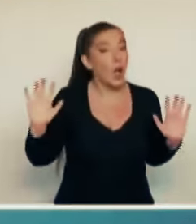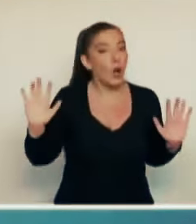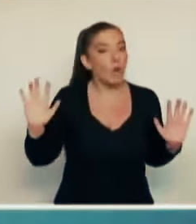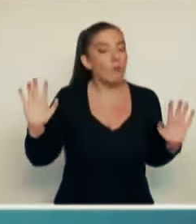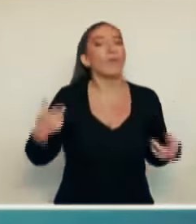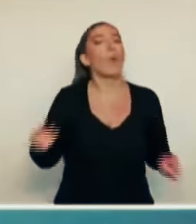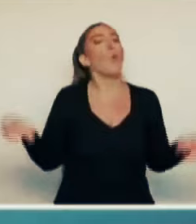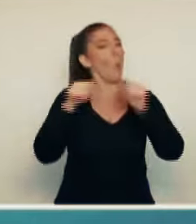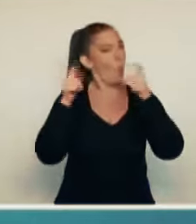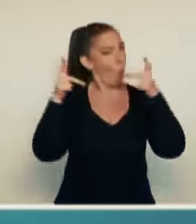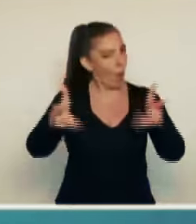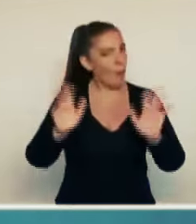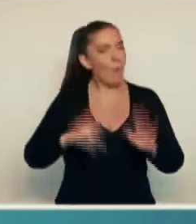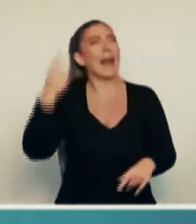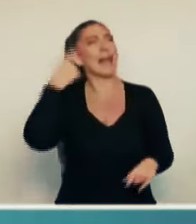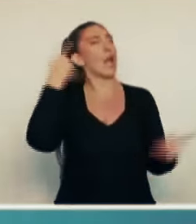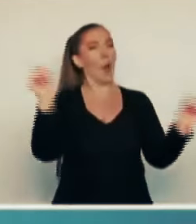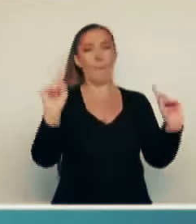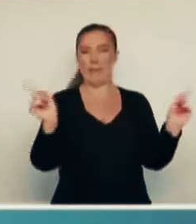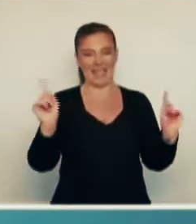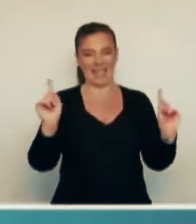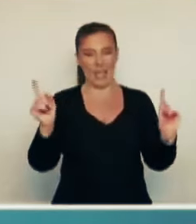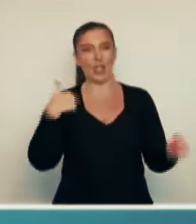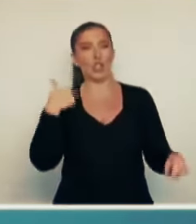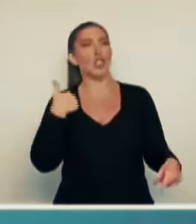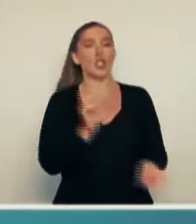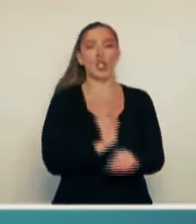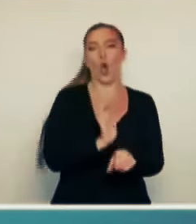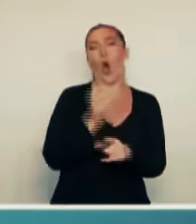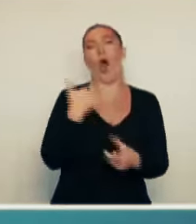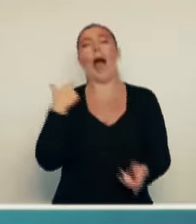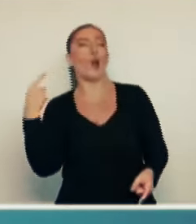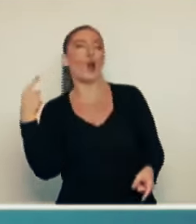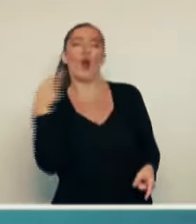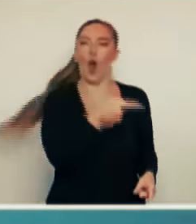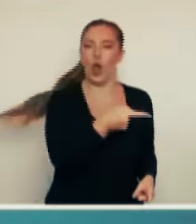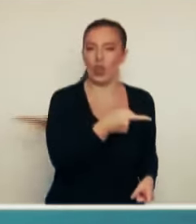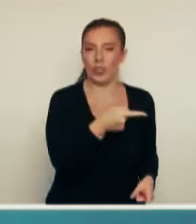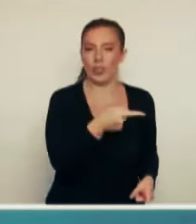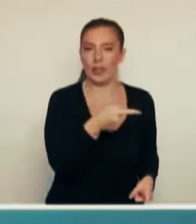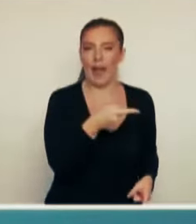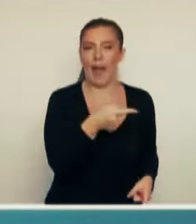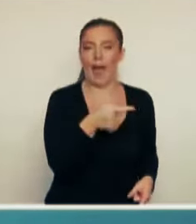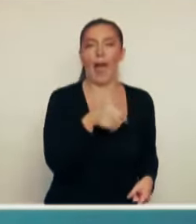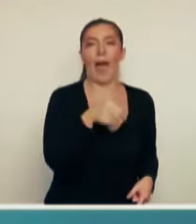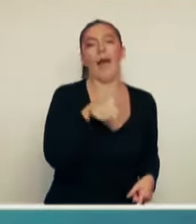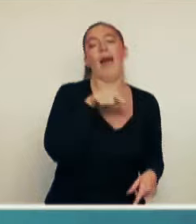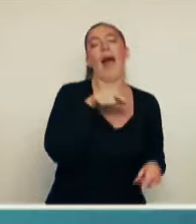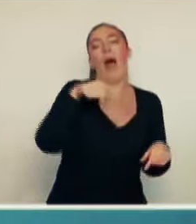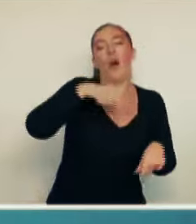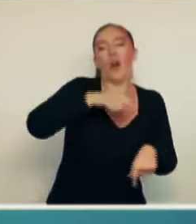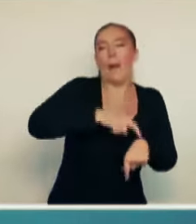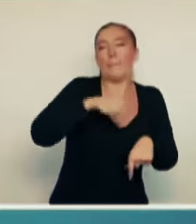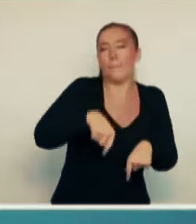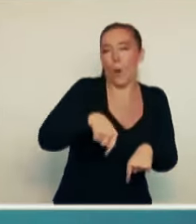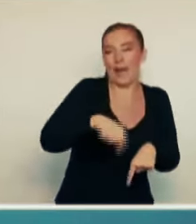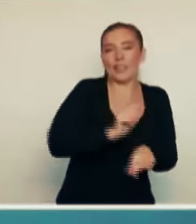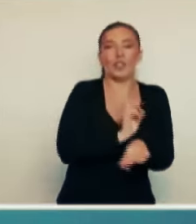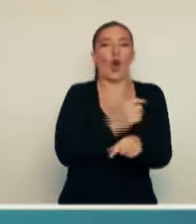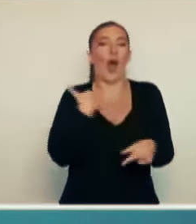vuelvo a reiterar, para que nadie piense que estoy batiendo el parche contra el superávit fiscal, en este